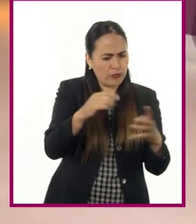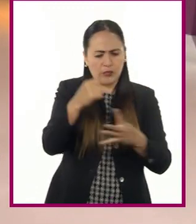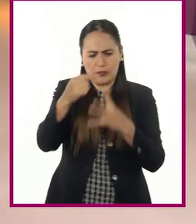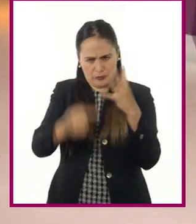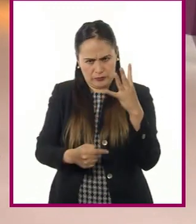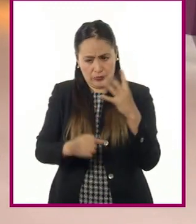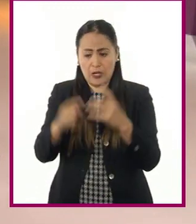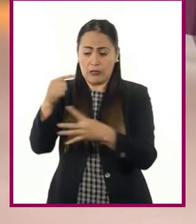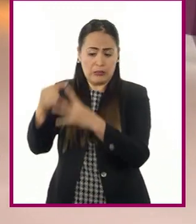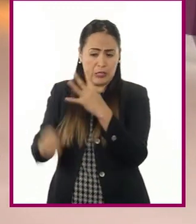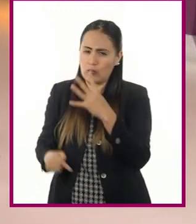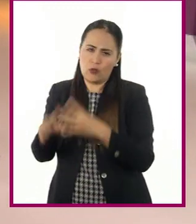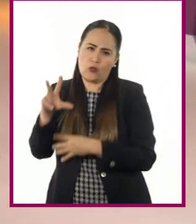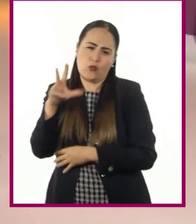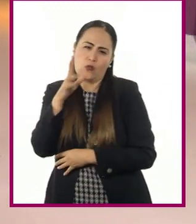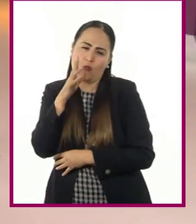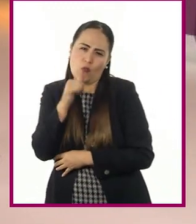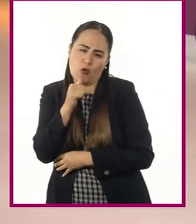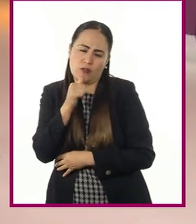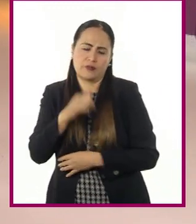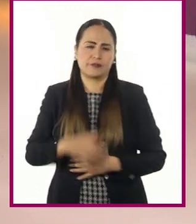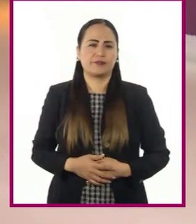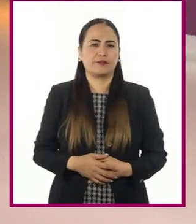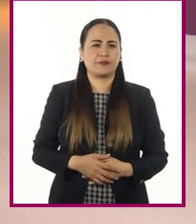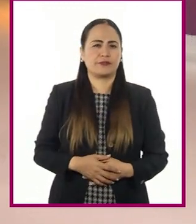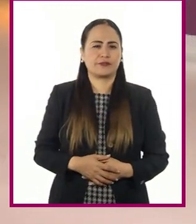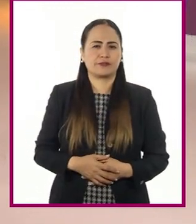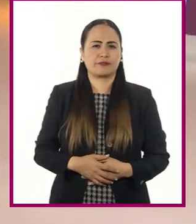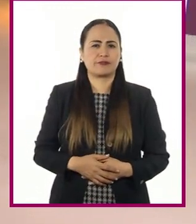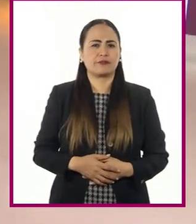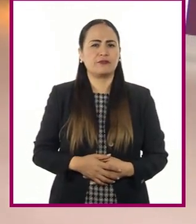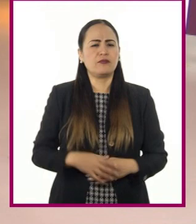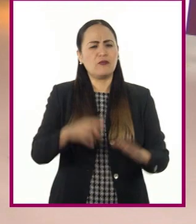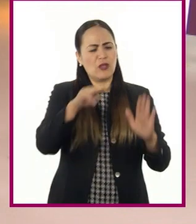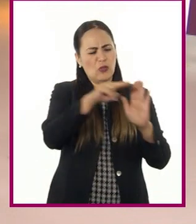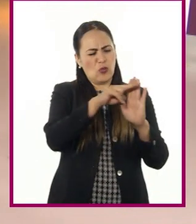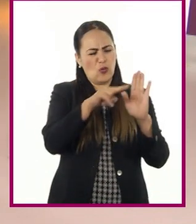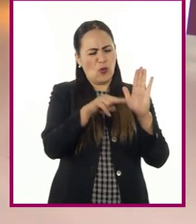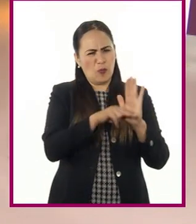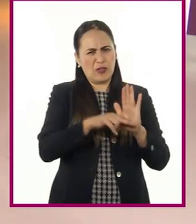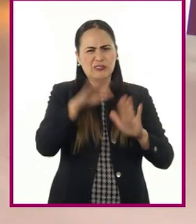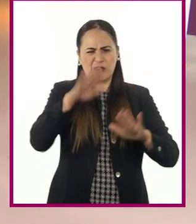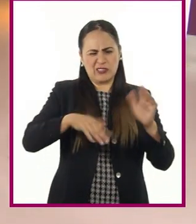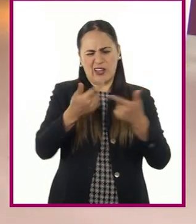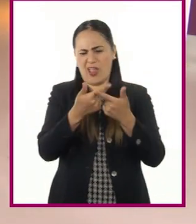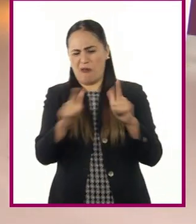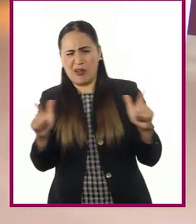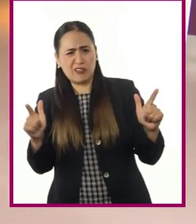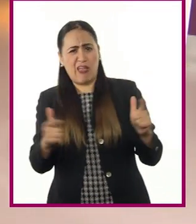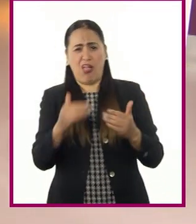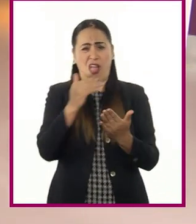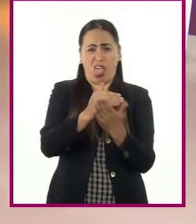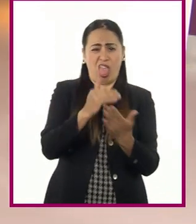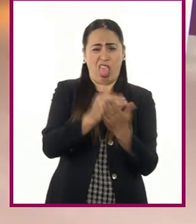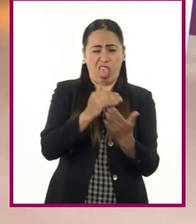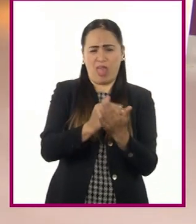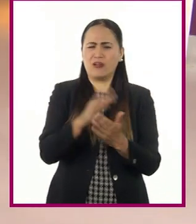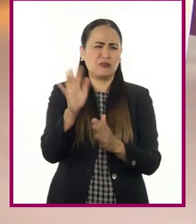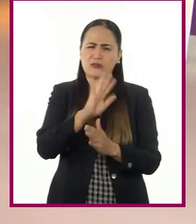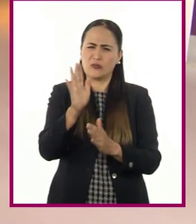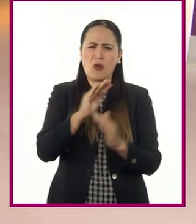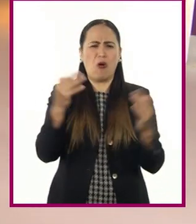hacer. Aunque las normas parecen contradictorias con la libertad, en realidad